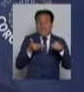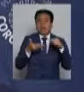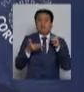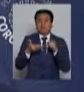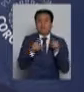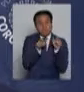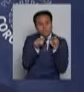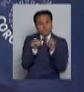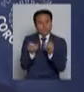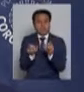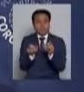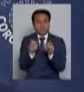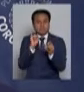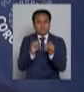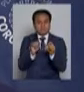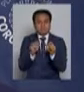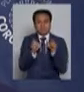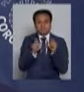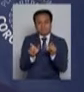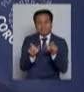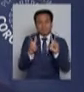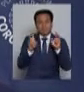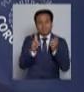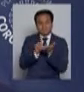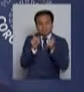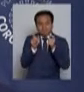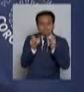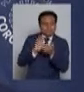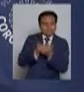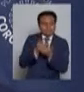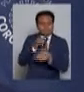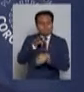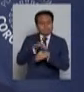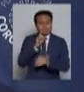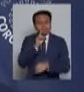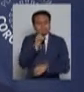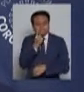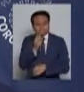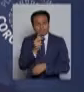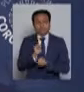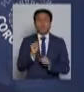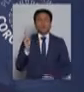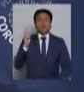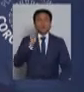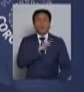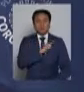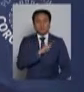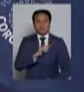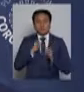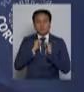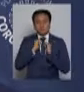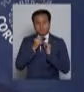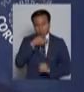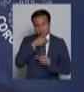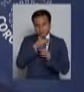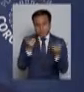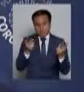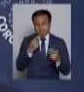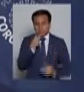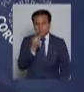a vigilar con aduana sanitaria. Lo último que quiero mencionar antes de las preguntas es